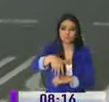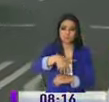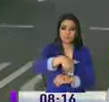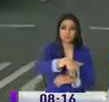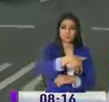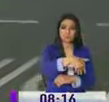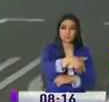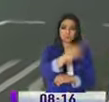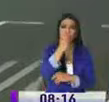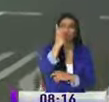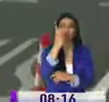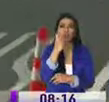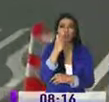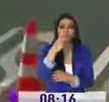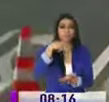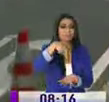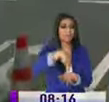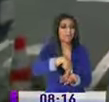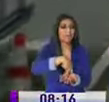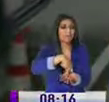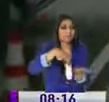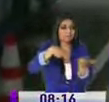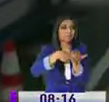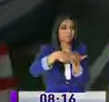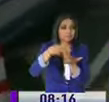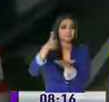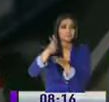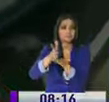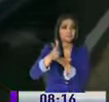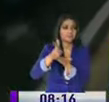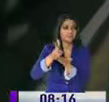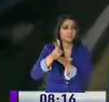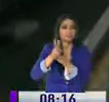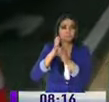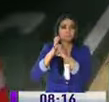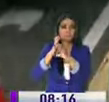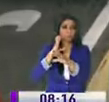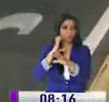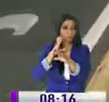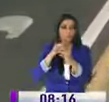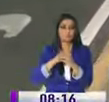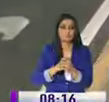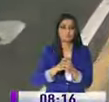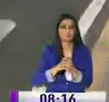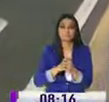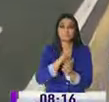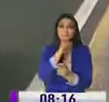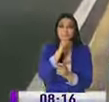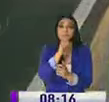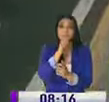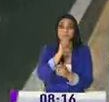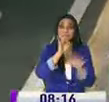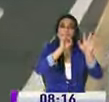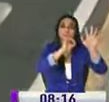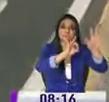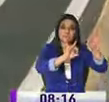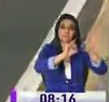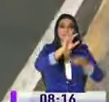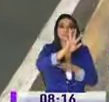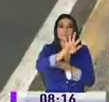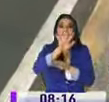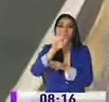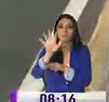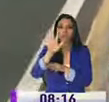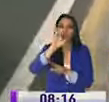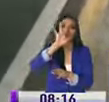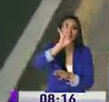razón de dos separadas diarias se van a señalizar setecientos cincuenta y cinco paradas hasta